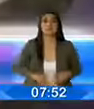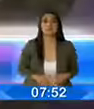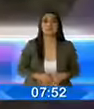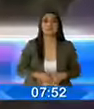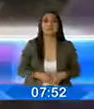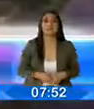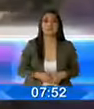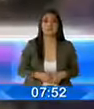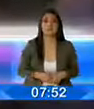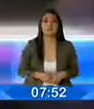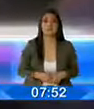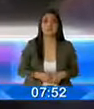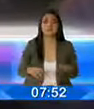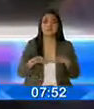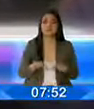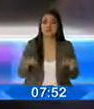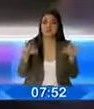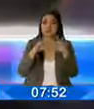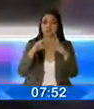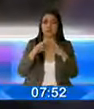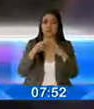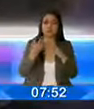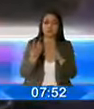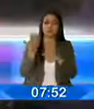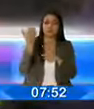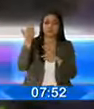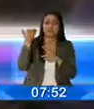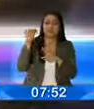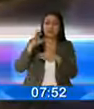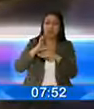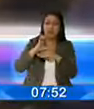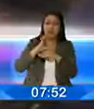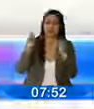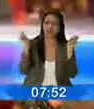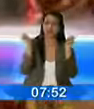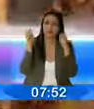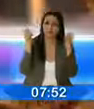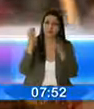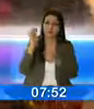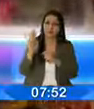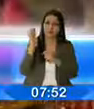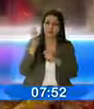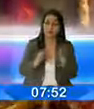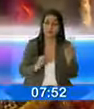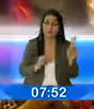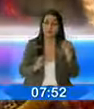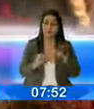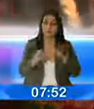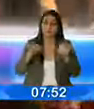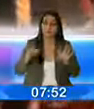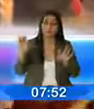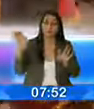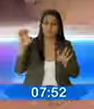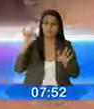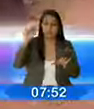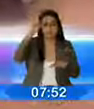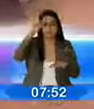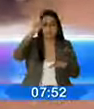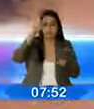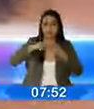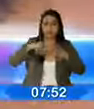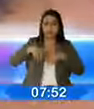Bueno, es importante conocer las raíces que tenemos en nuestro país y las festividades. Del 1 al 6 de enero, los diablos se apoderan de las calles de